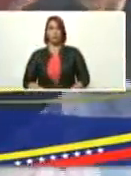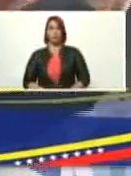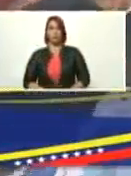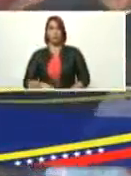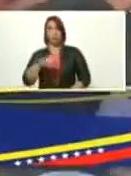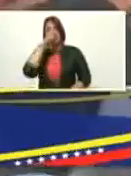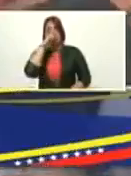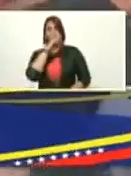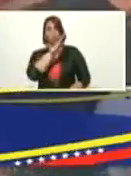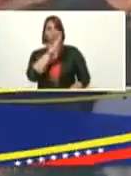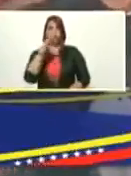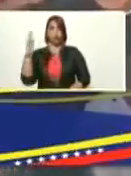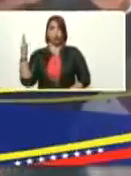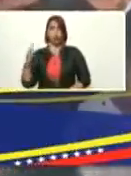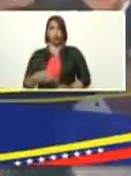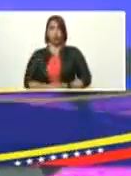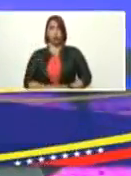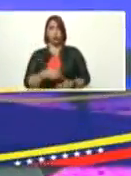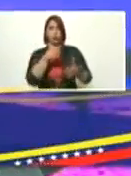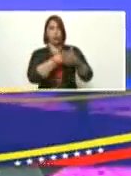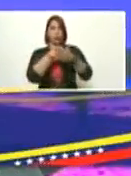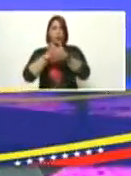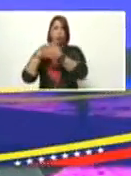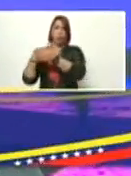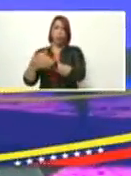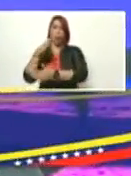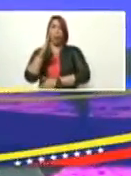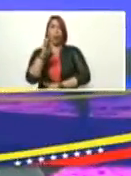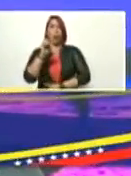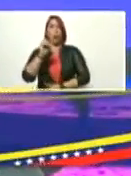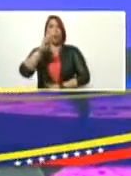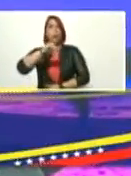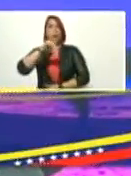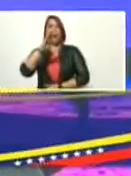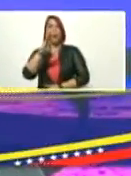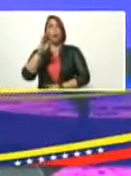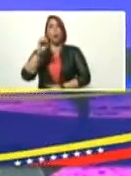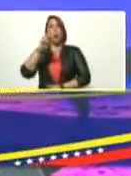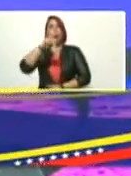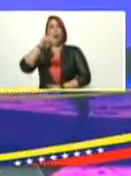Año bicentenario de la batalla de Bomboná